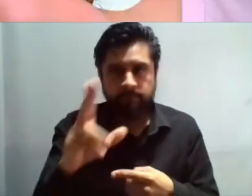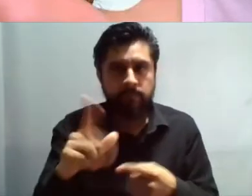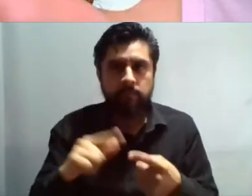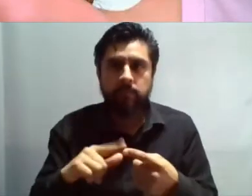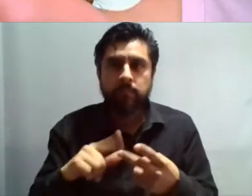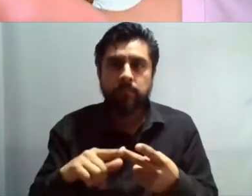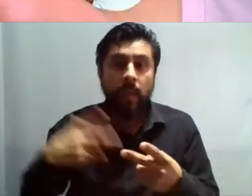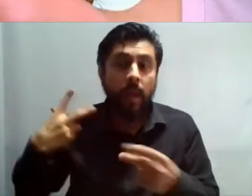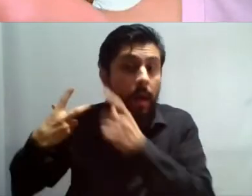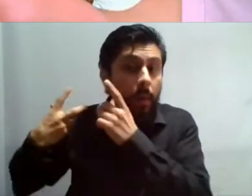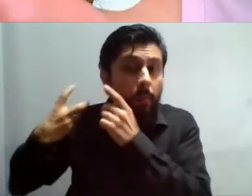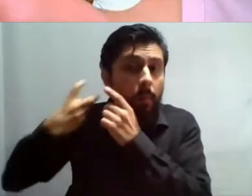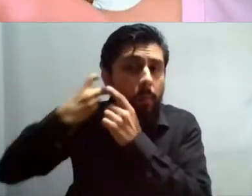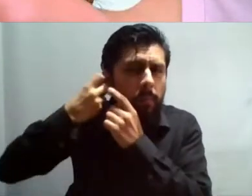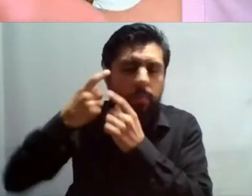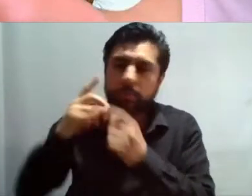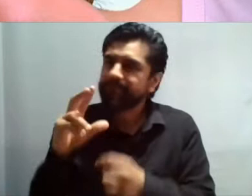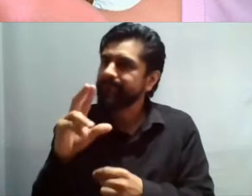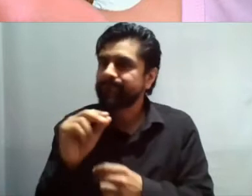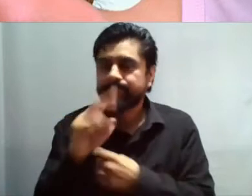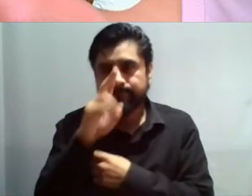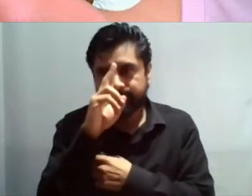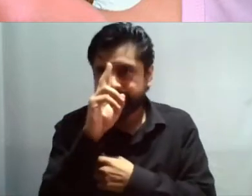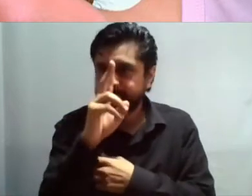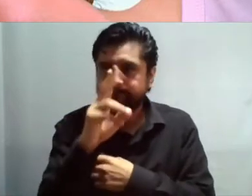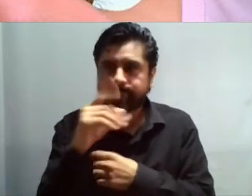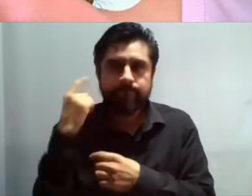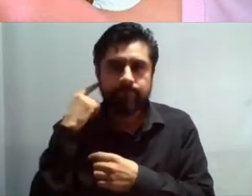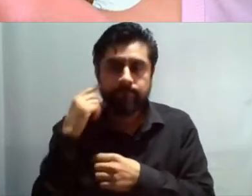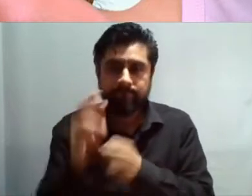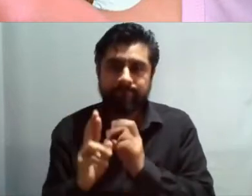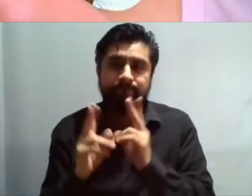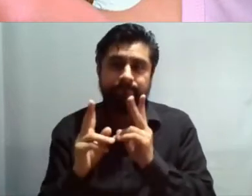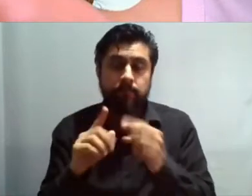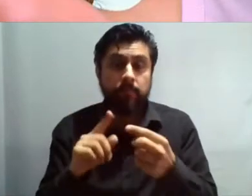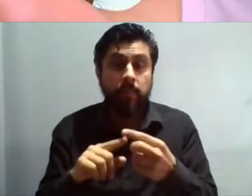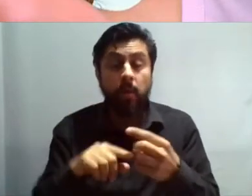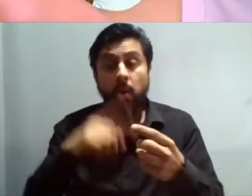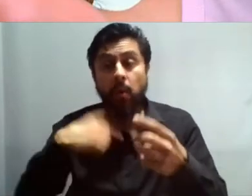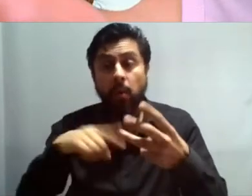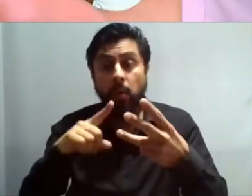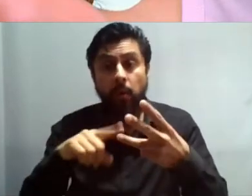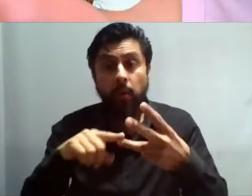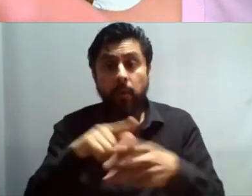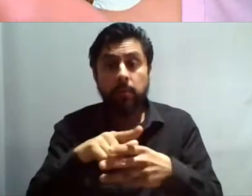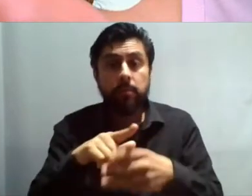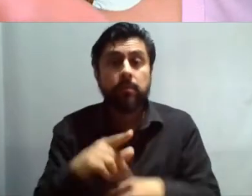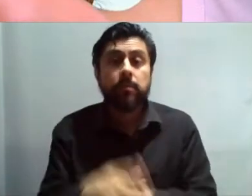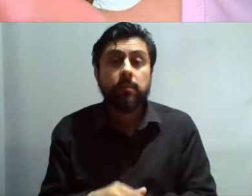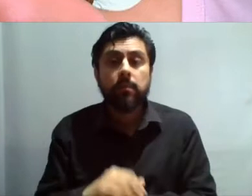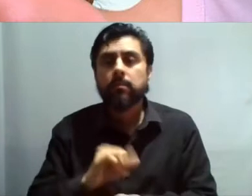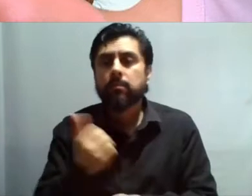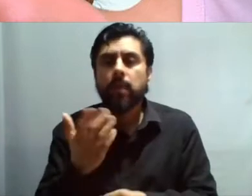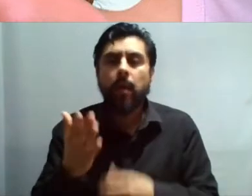Lavados de oído, claro que también se puede lastimar por lo que vimos. Algo que también ha estado muy en boga, ha